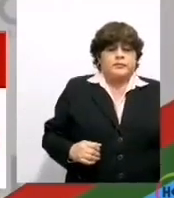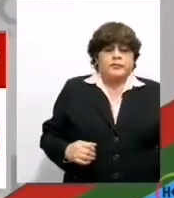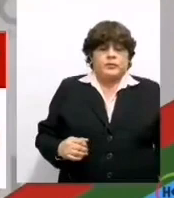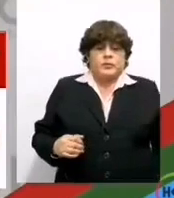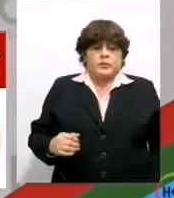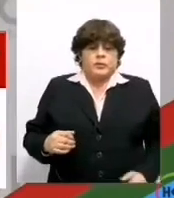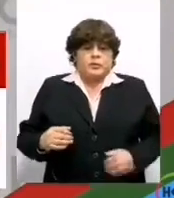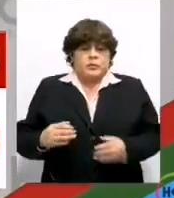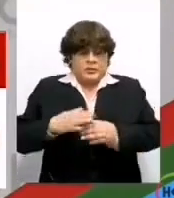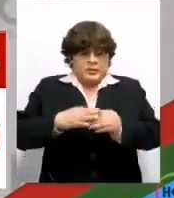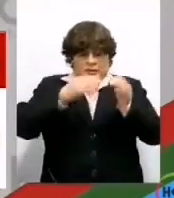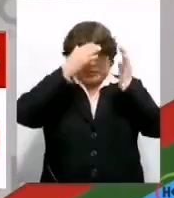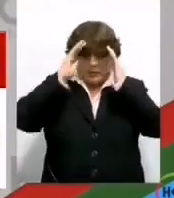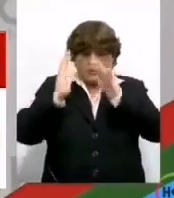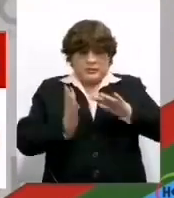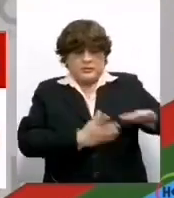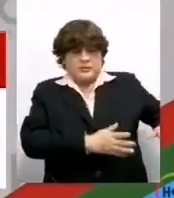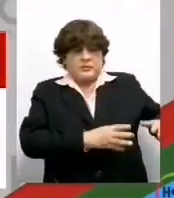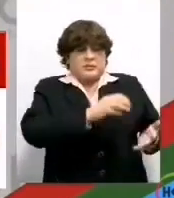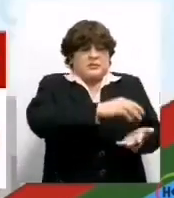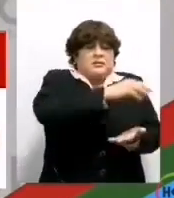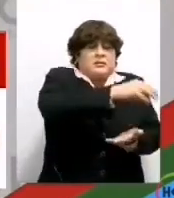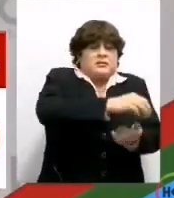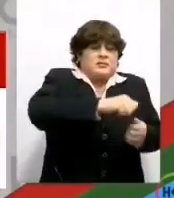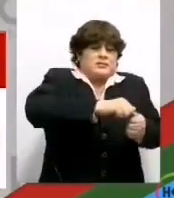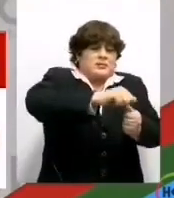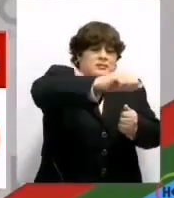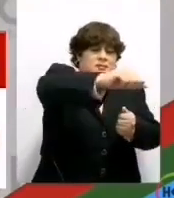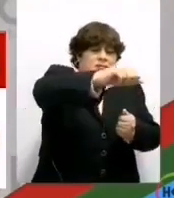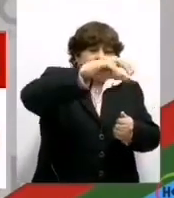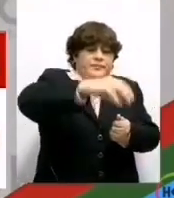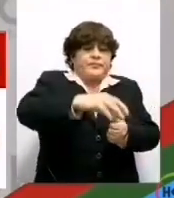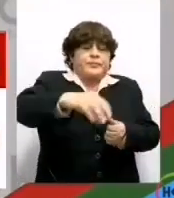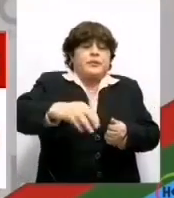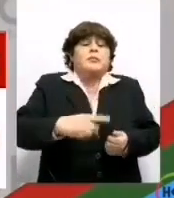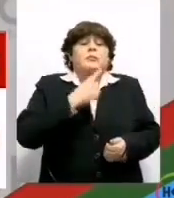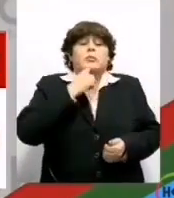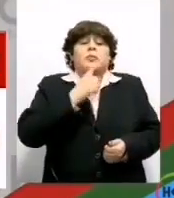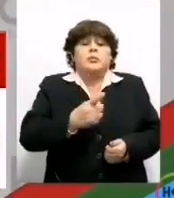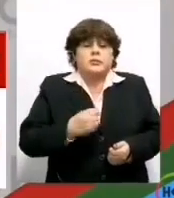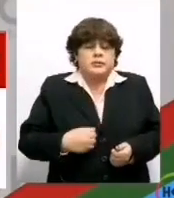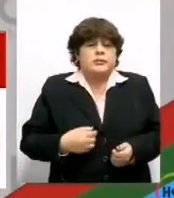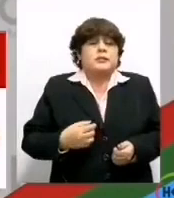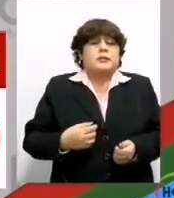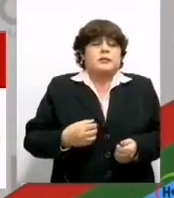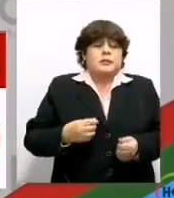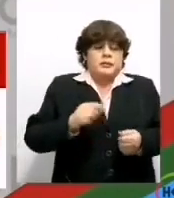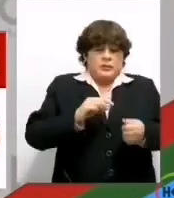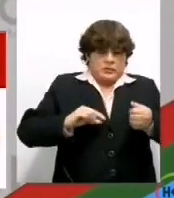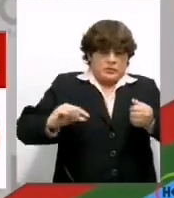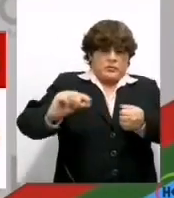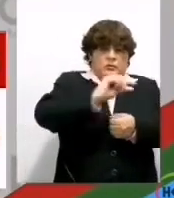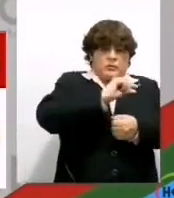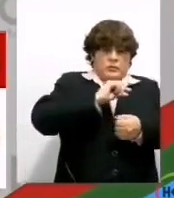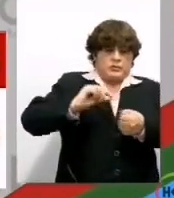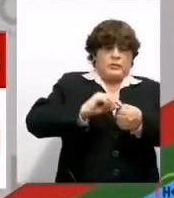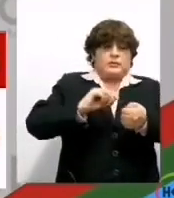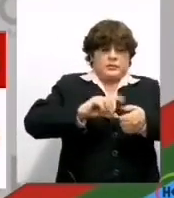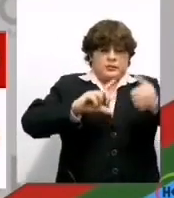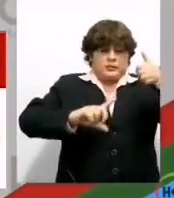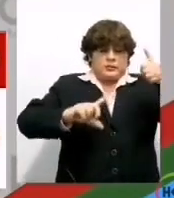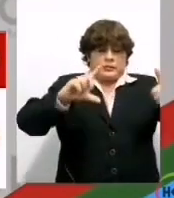los territorios más abandonados son los centros poblados por eso que en el gobierno regional